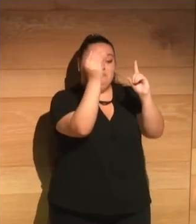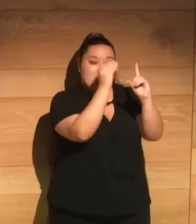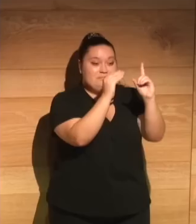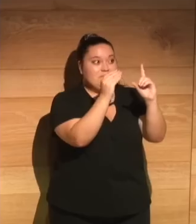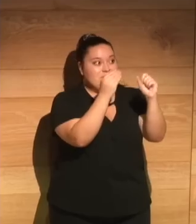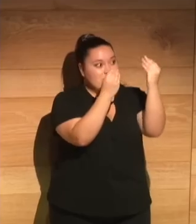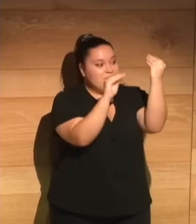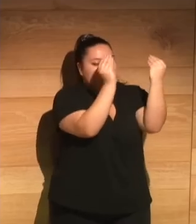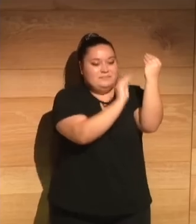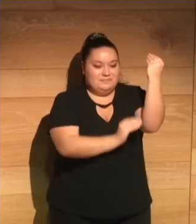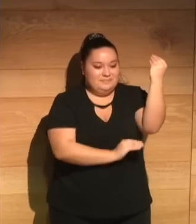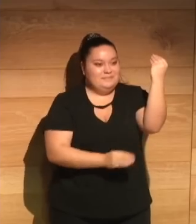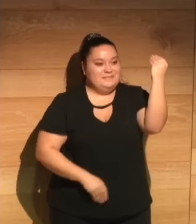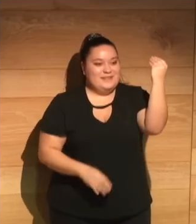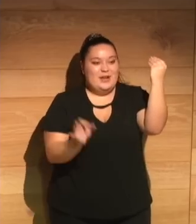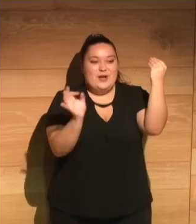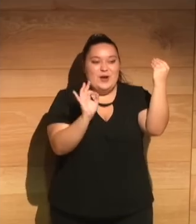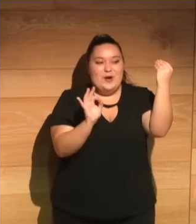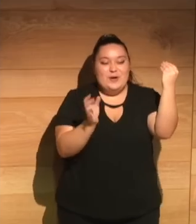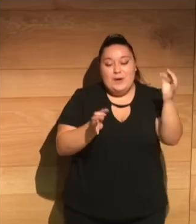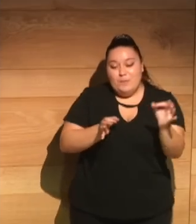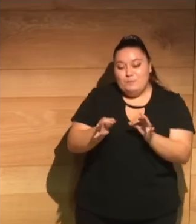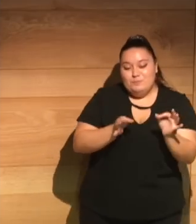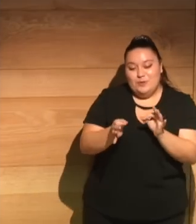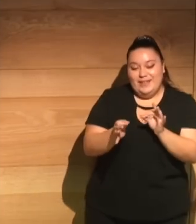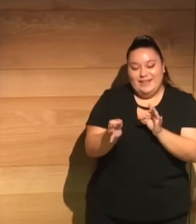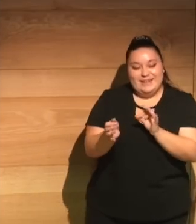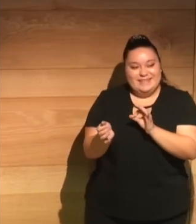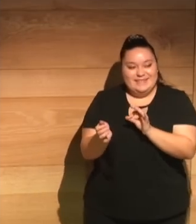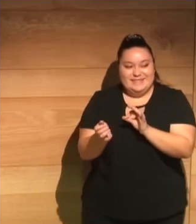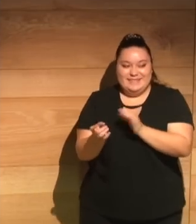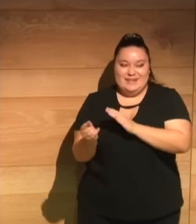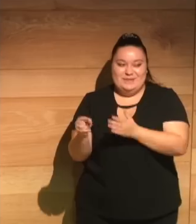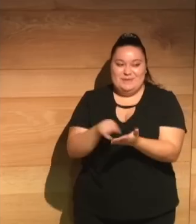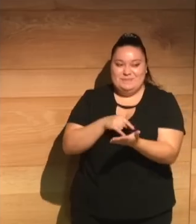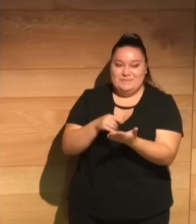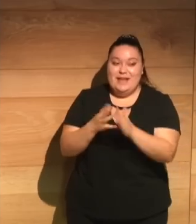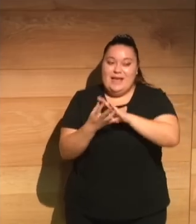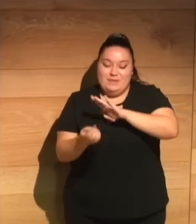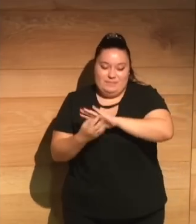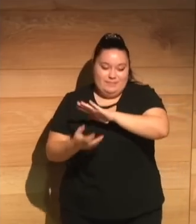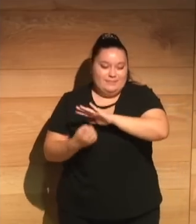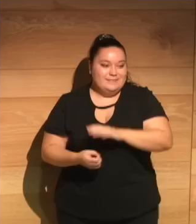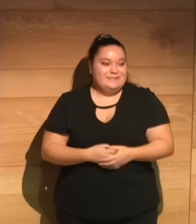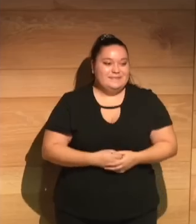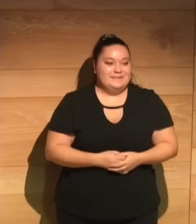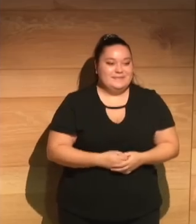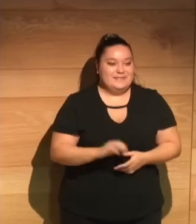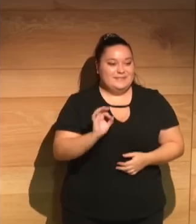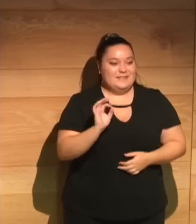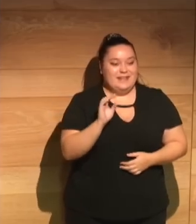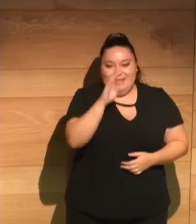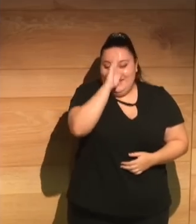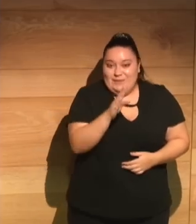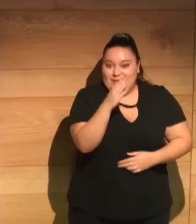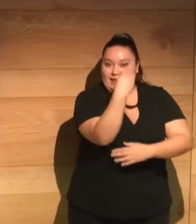la efigie. O imprimir monedas, porque las personas de canto parece que están en una moneda. Así es. O directamente tener la